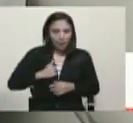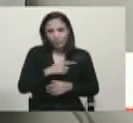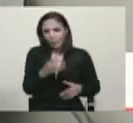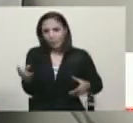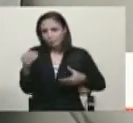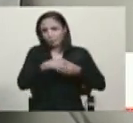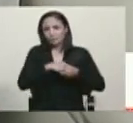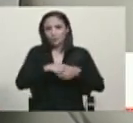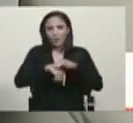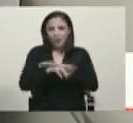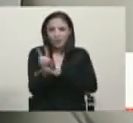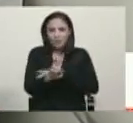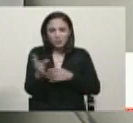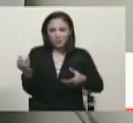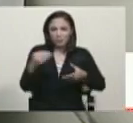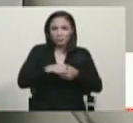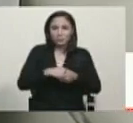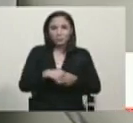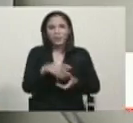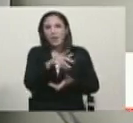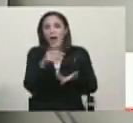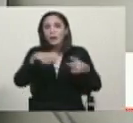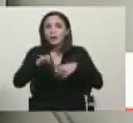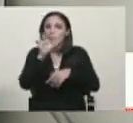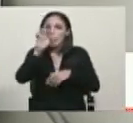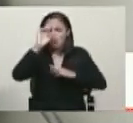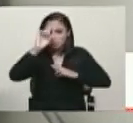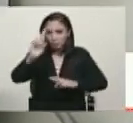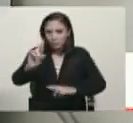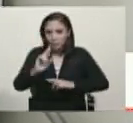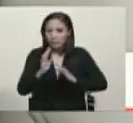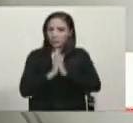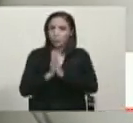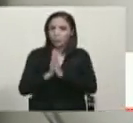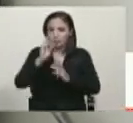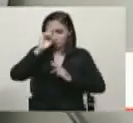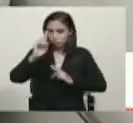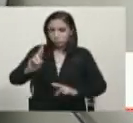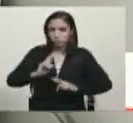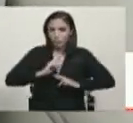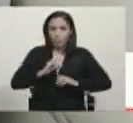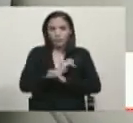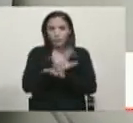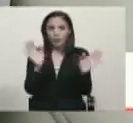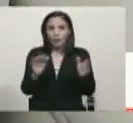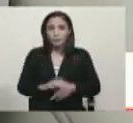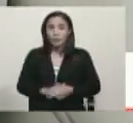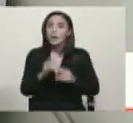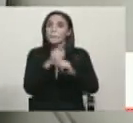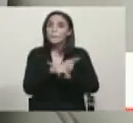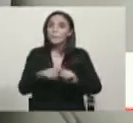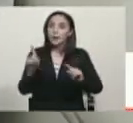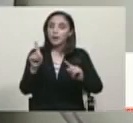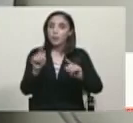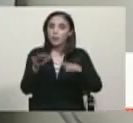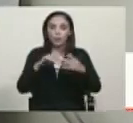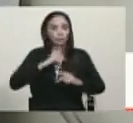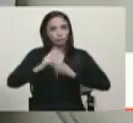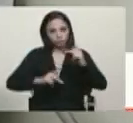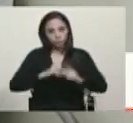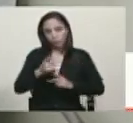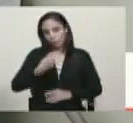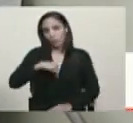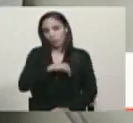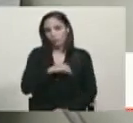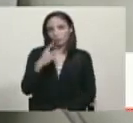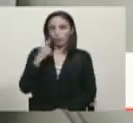Venezuela. A este país se respeta y lo voy a hacer respetar. Pero además tenemos nosotros que